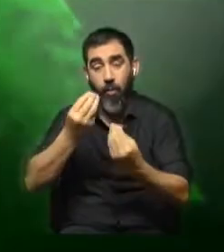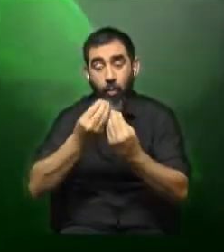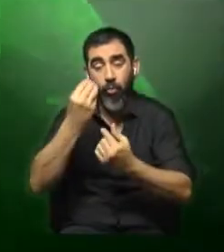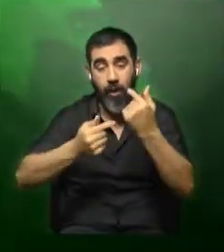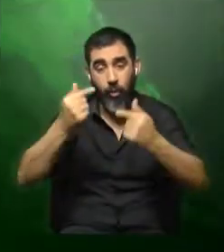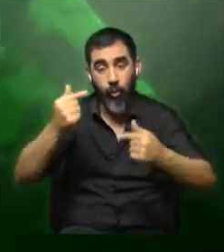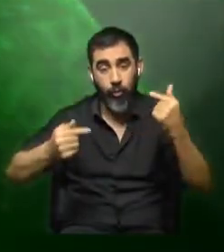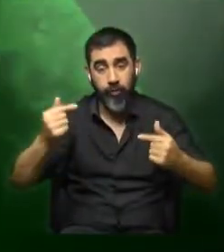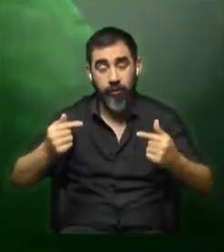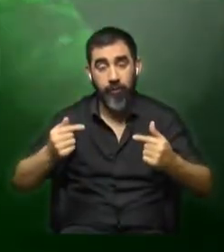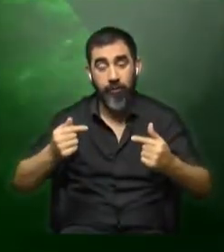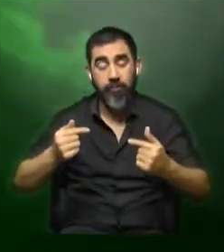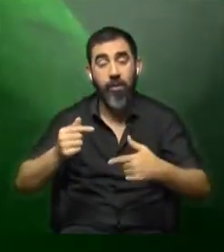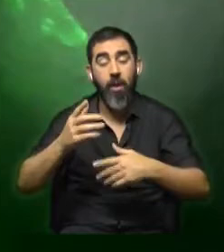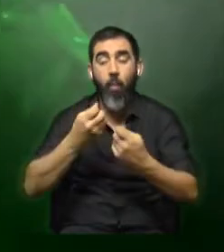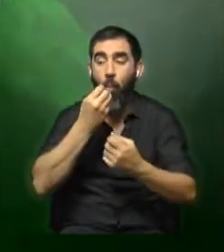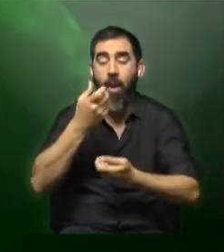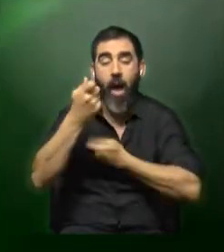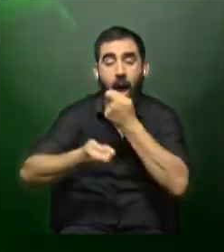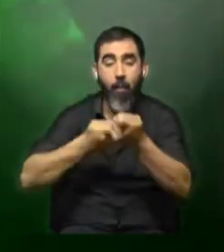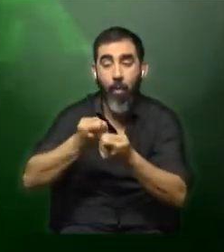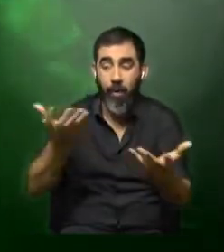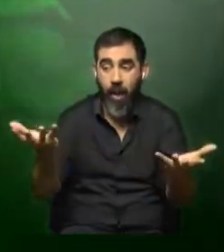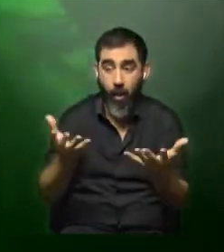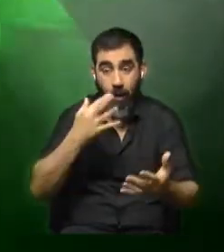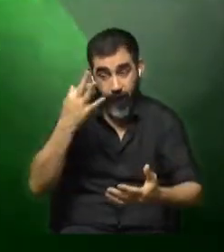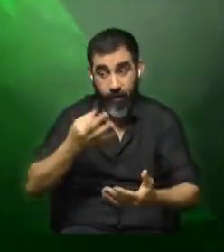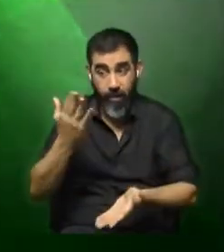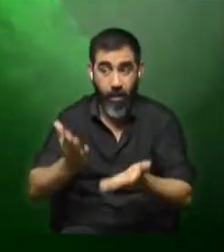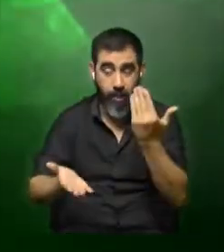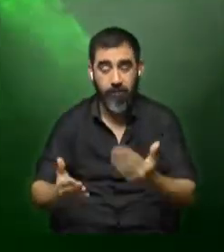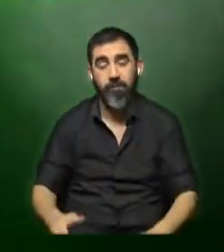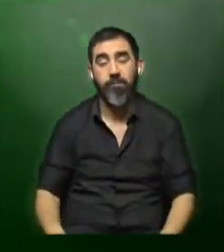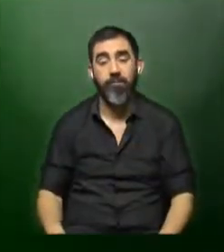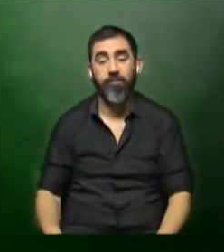cosas. O sea, es un aporte mayor, creo, que el que estamos viendo ahora, en realidad.